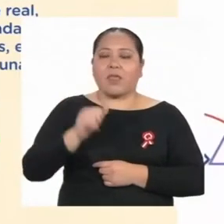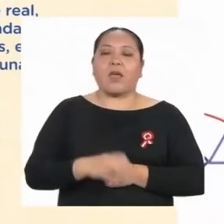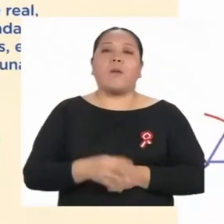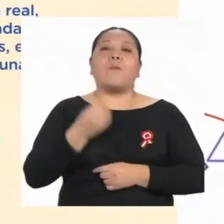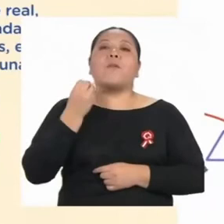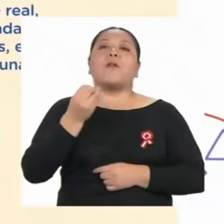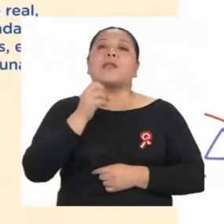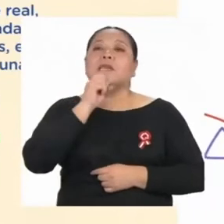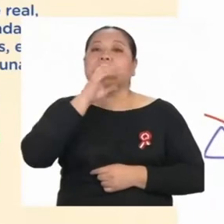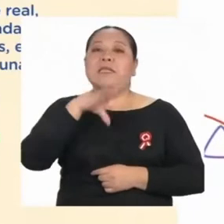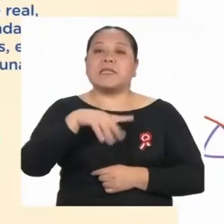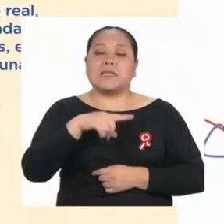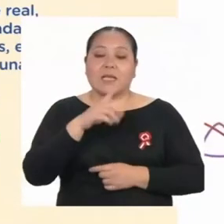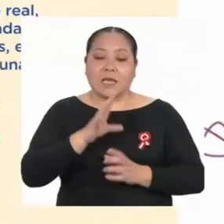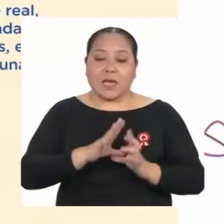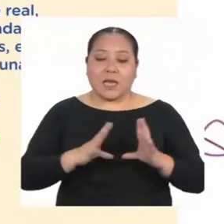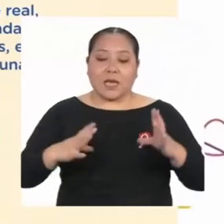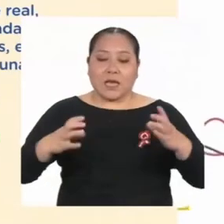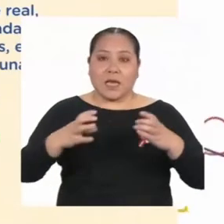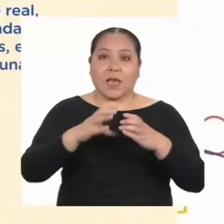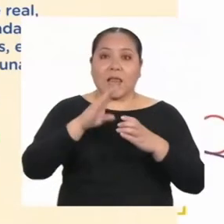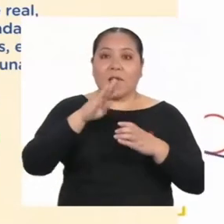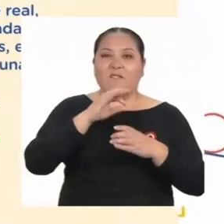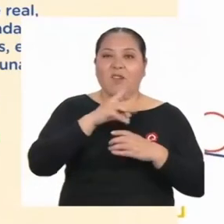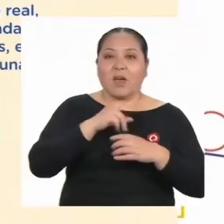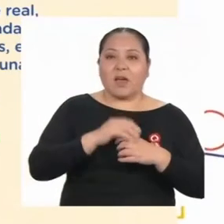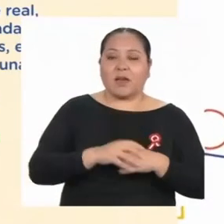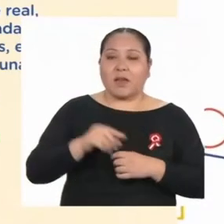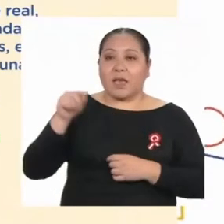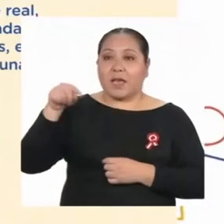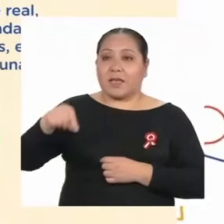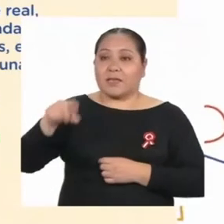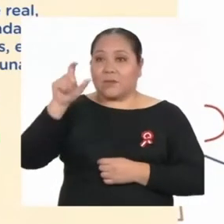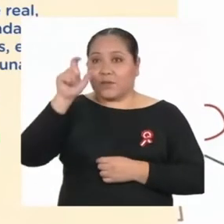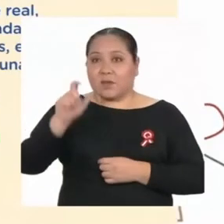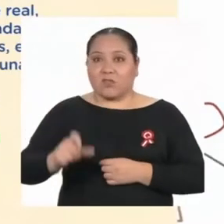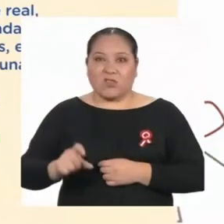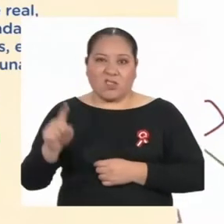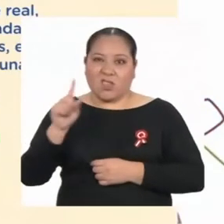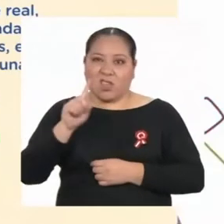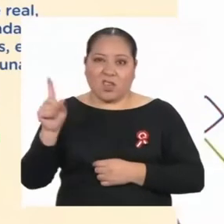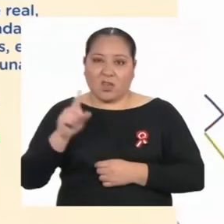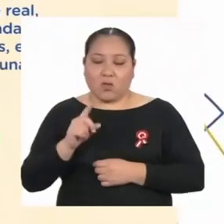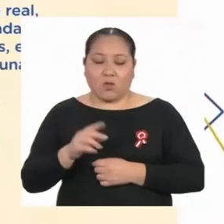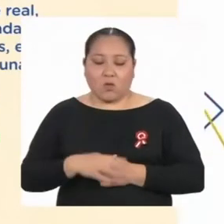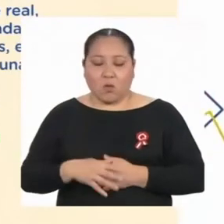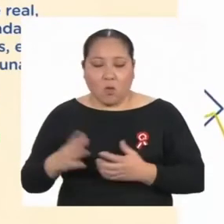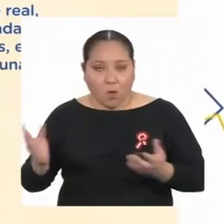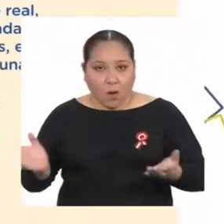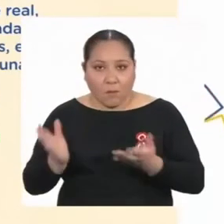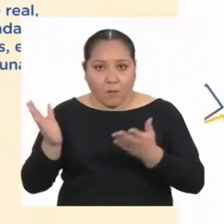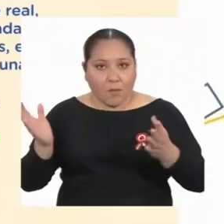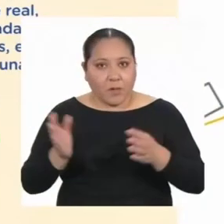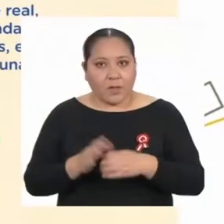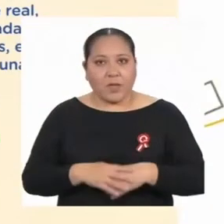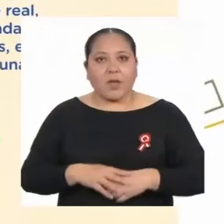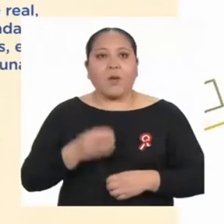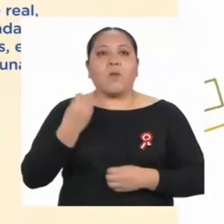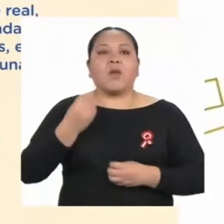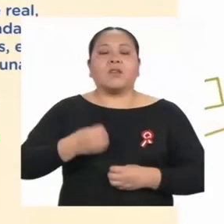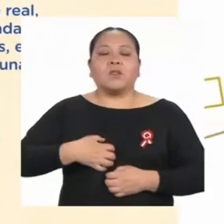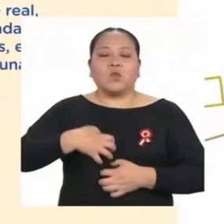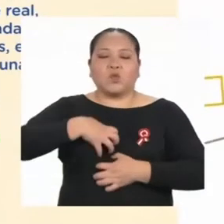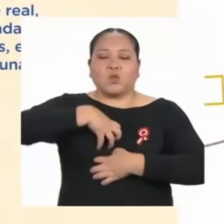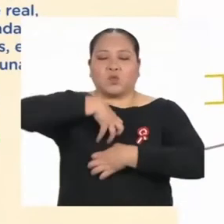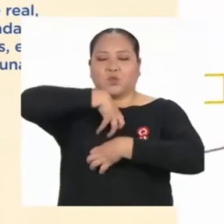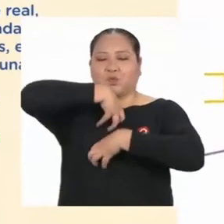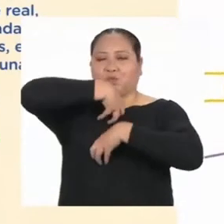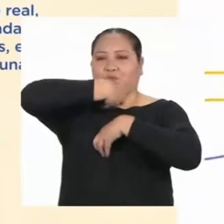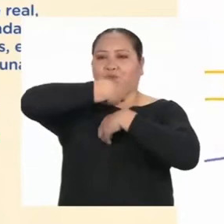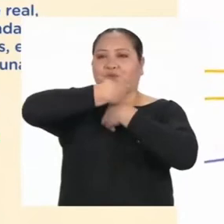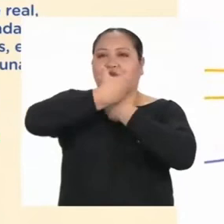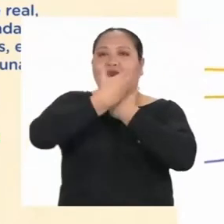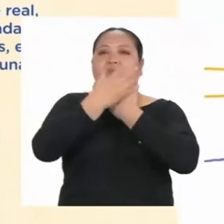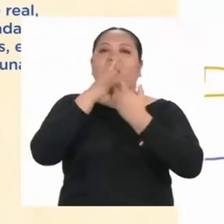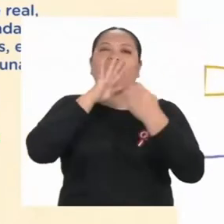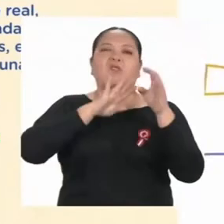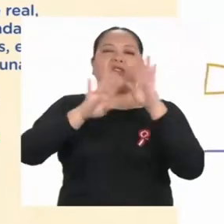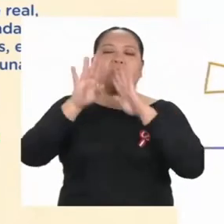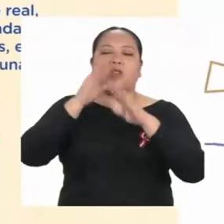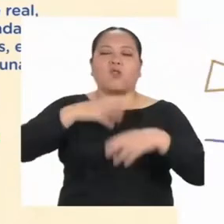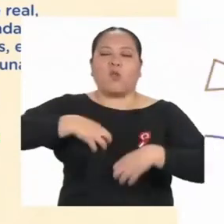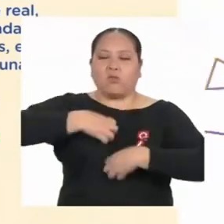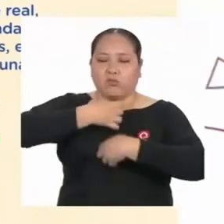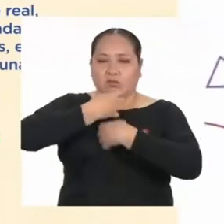espacio ideal para que los pseudobarristas desfoguen toda su frustración? Porque en la tribuna hay